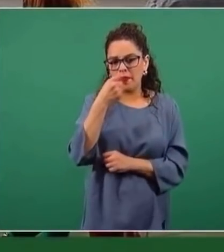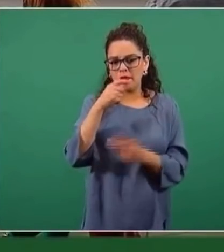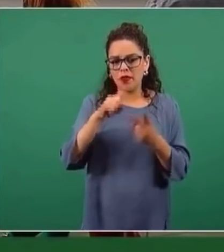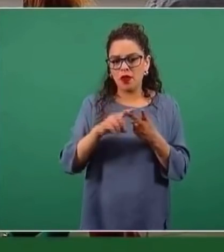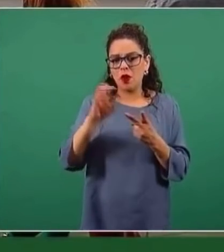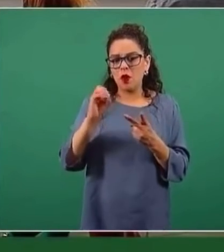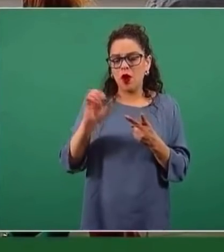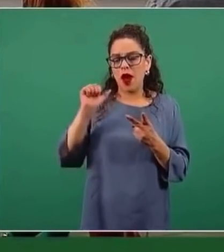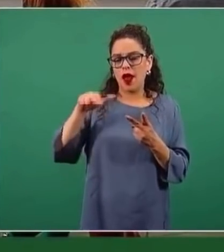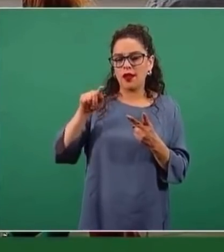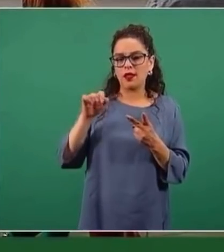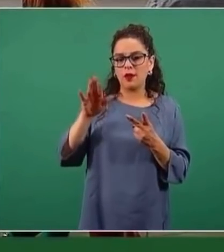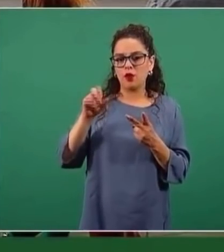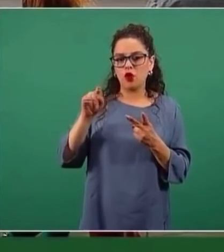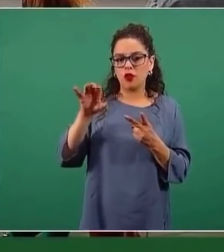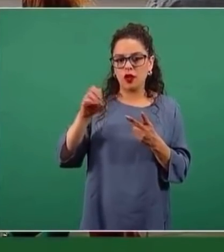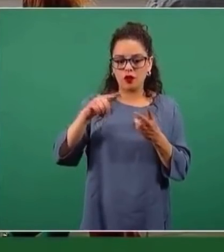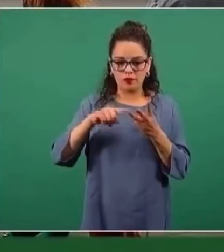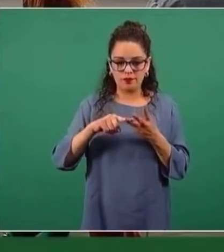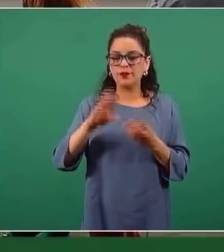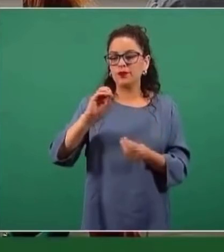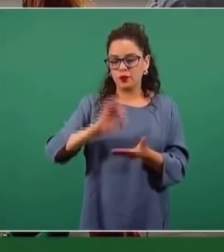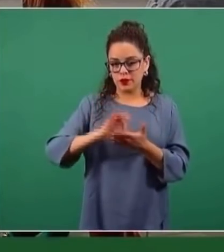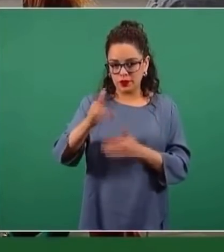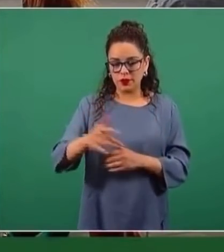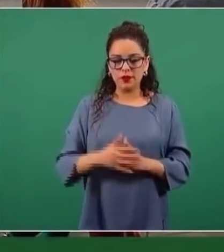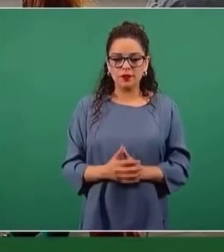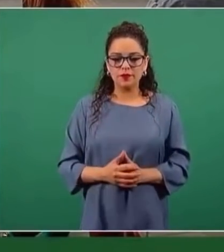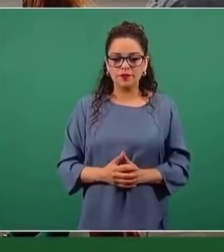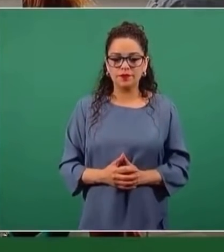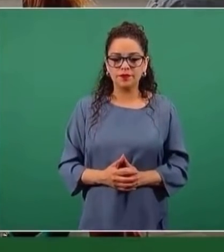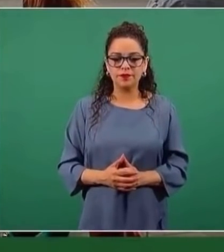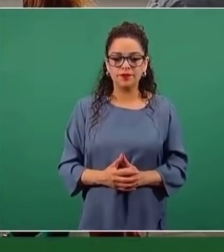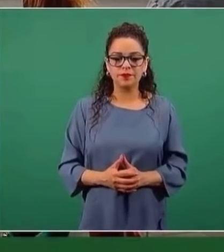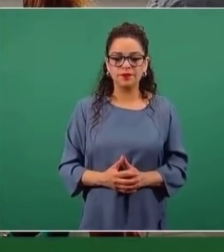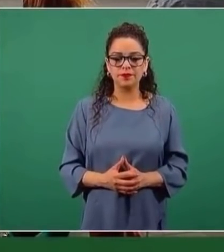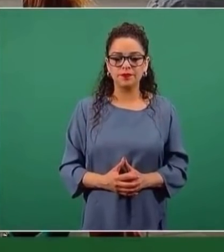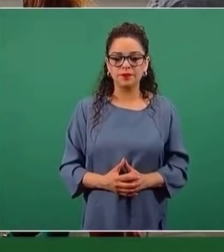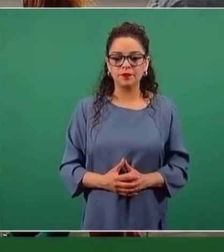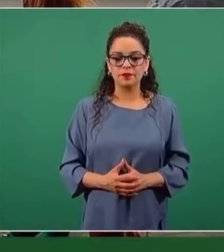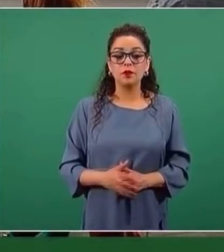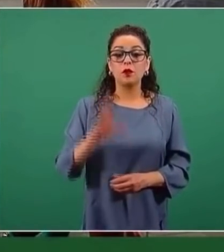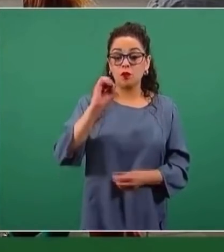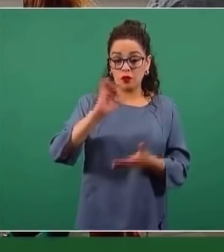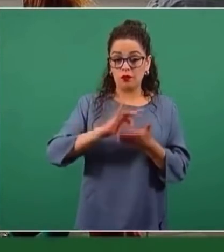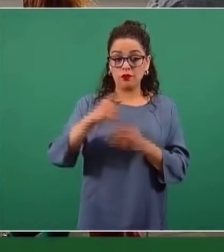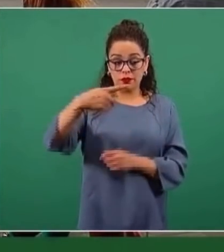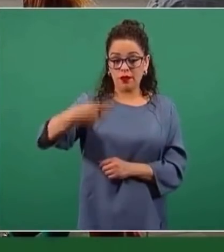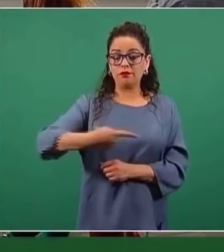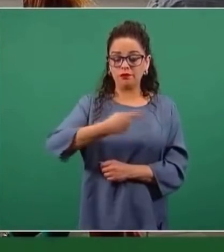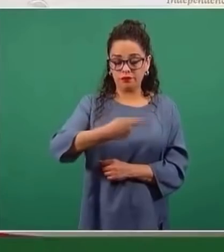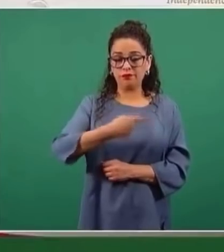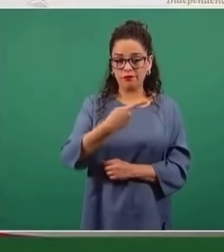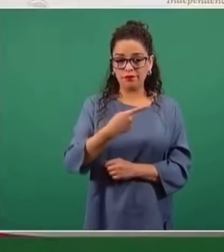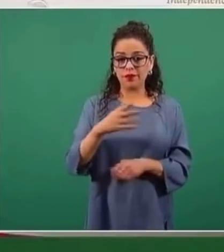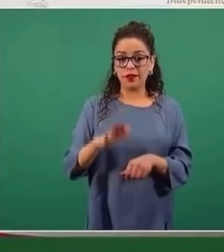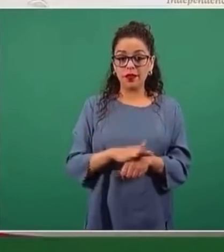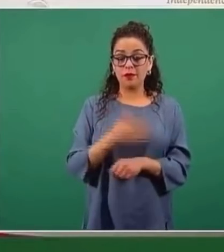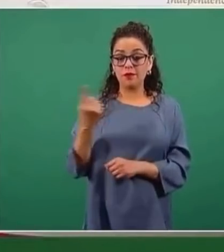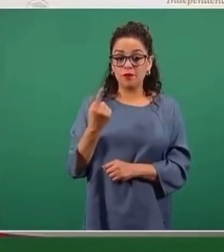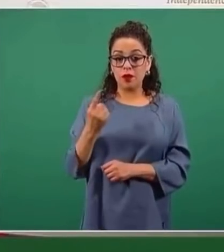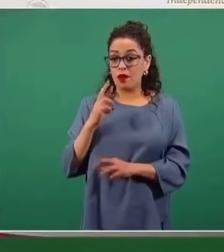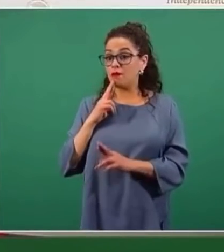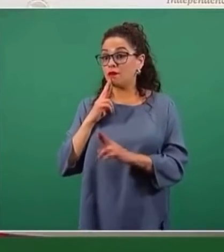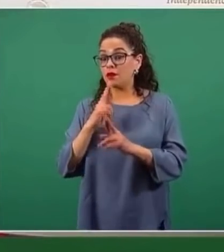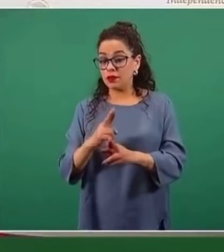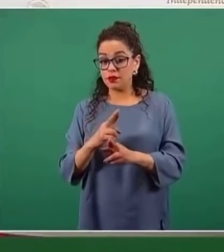o antibióticos. Muchas gracias. Agradecemos también la pregunta, porque no solamente la respuesta